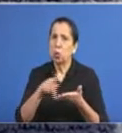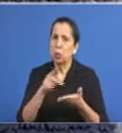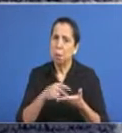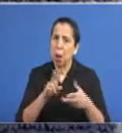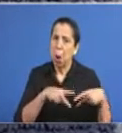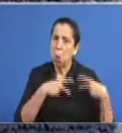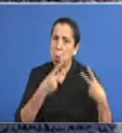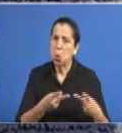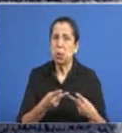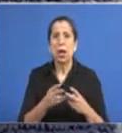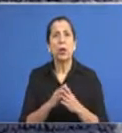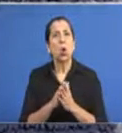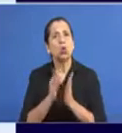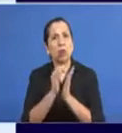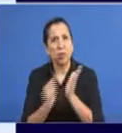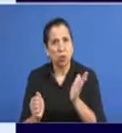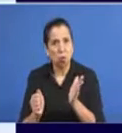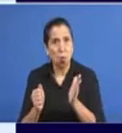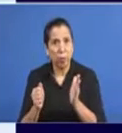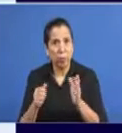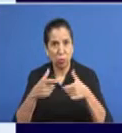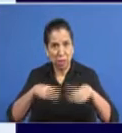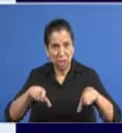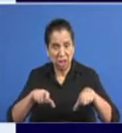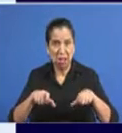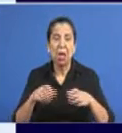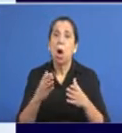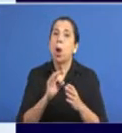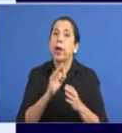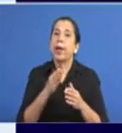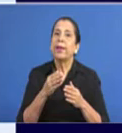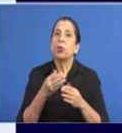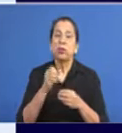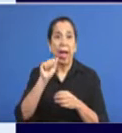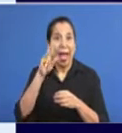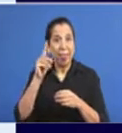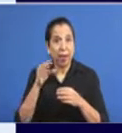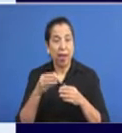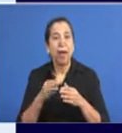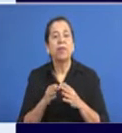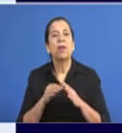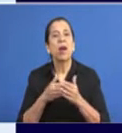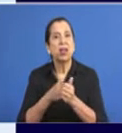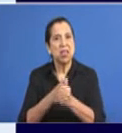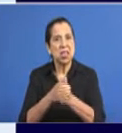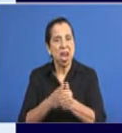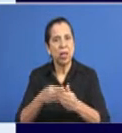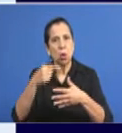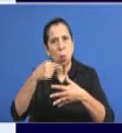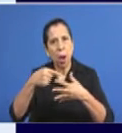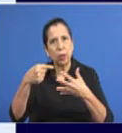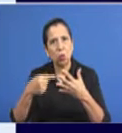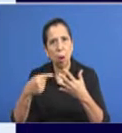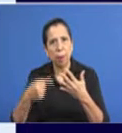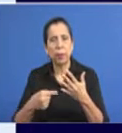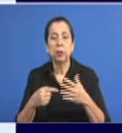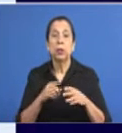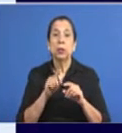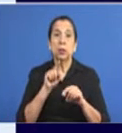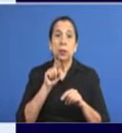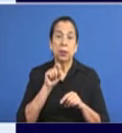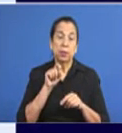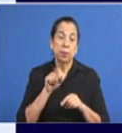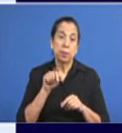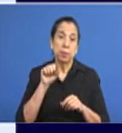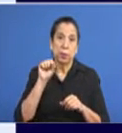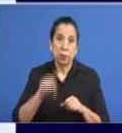descuento directo, y te va a ir guiando paso a paso. En caso tal de que tú necesites ampliar tus consultas